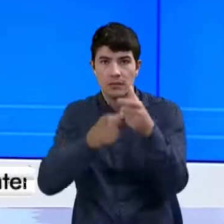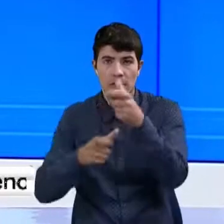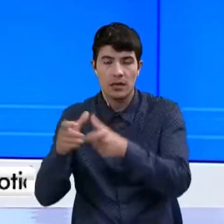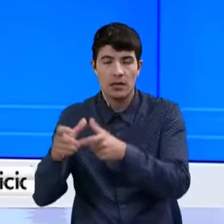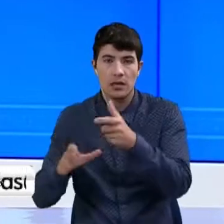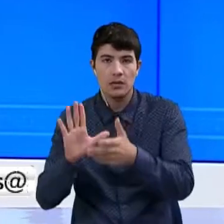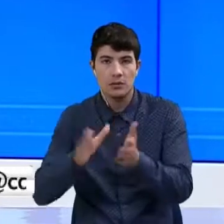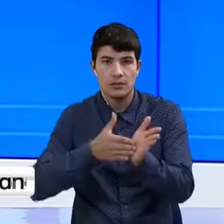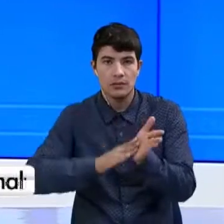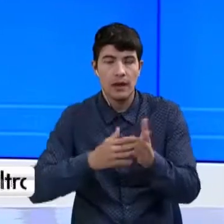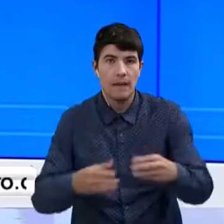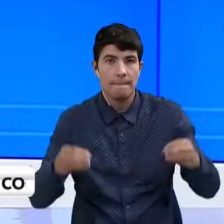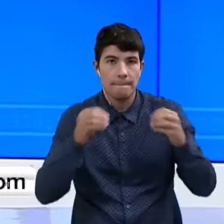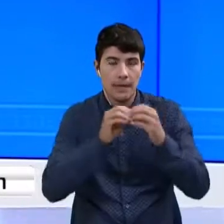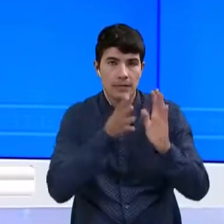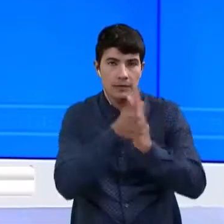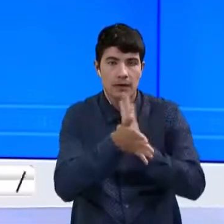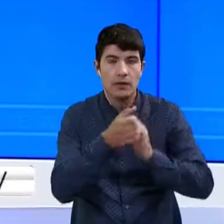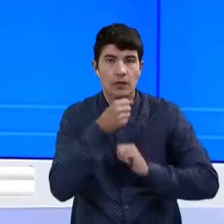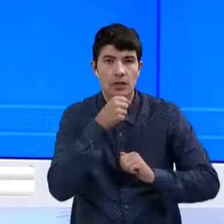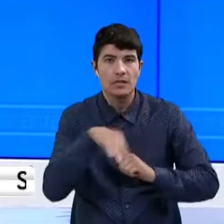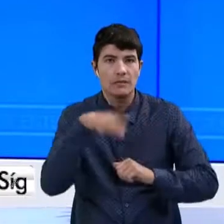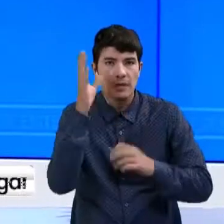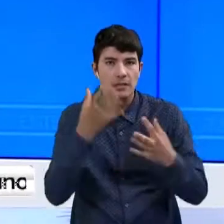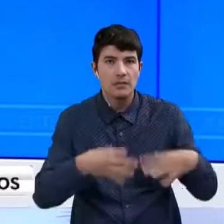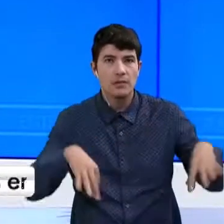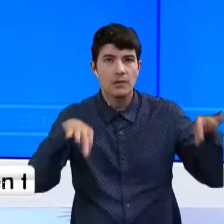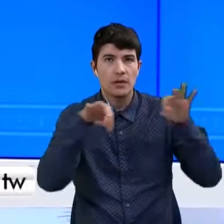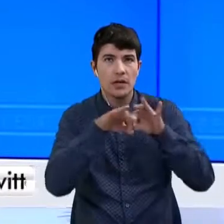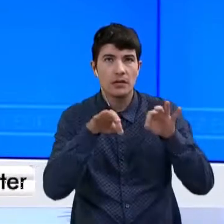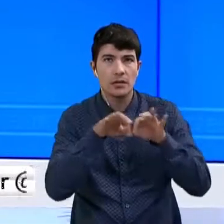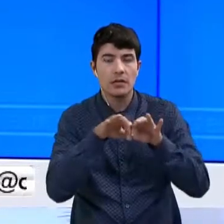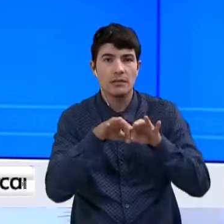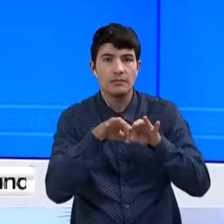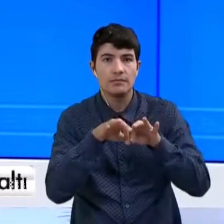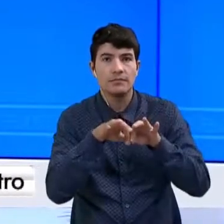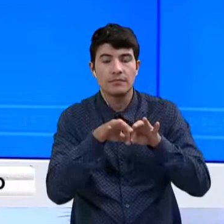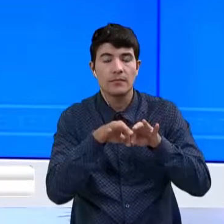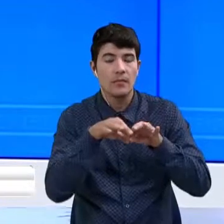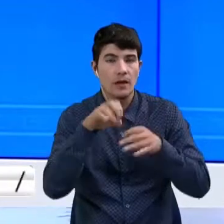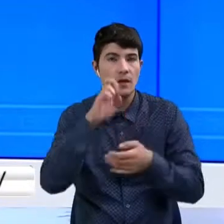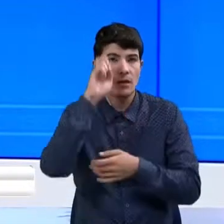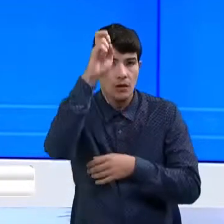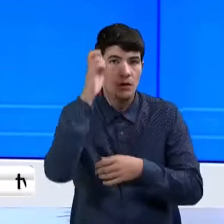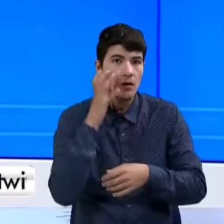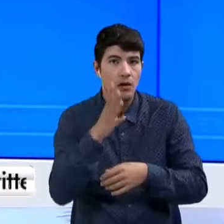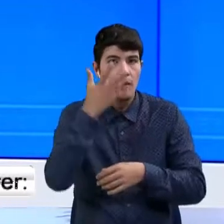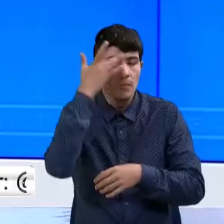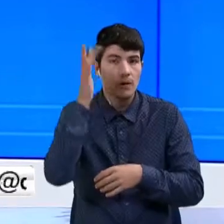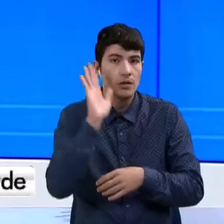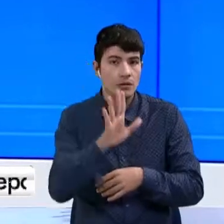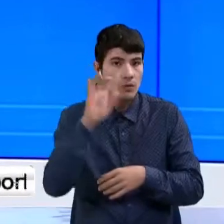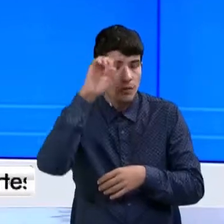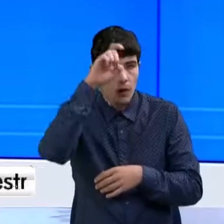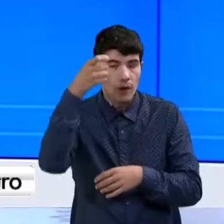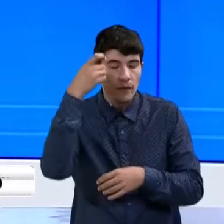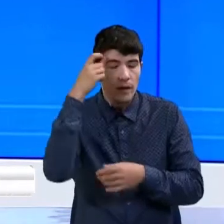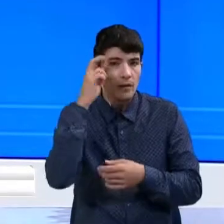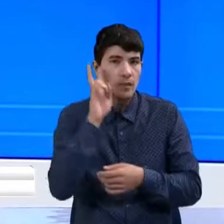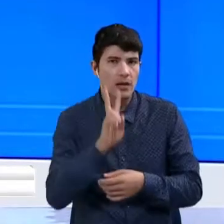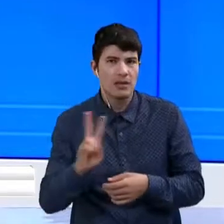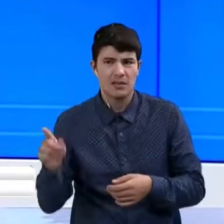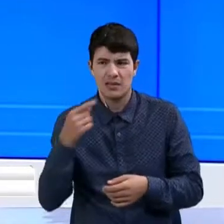vamos con más información y la noticia más importante el desarrollo de la noticia más importante en norte de santander porque el gobierno venezolano señaló de